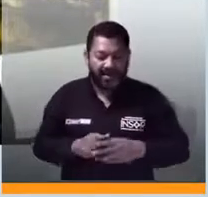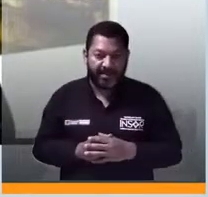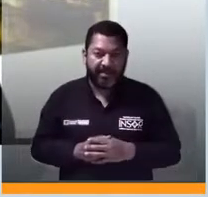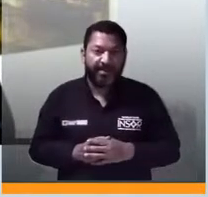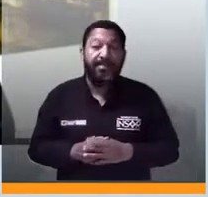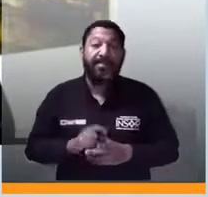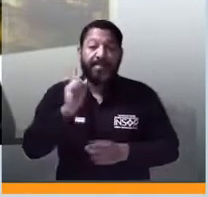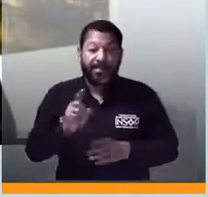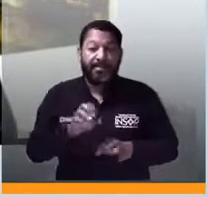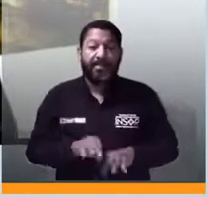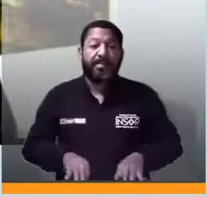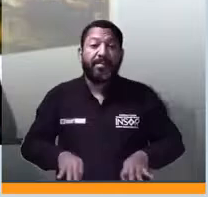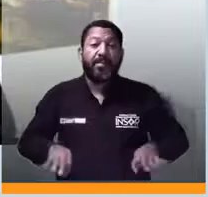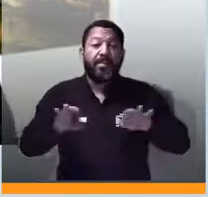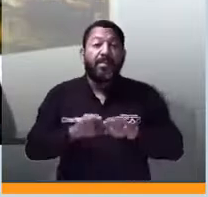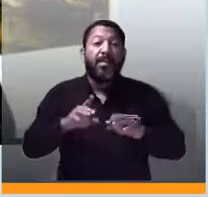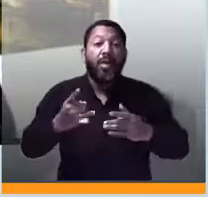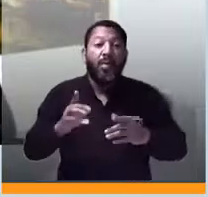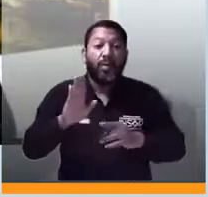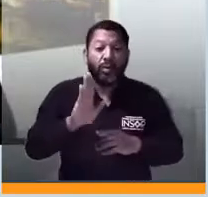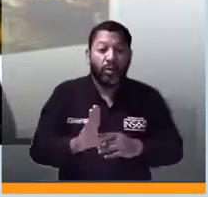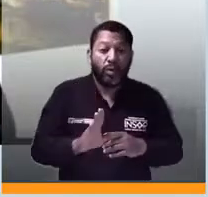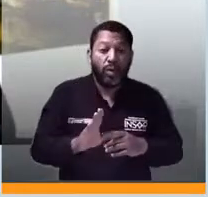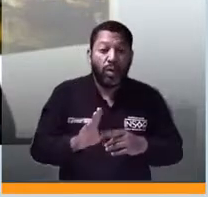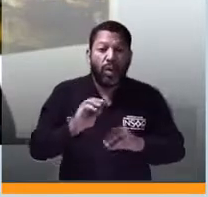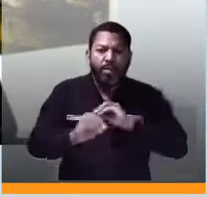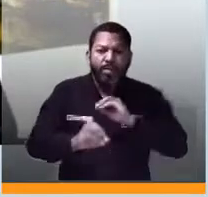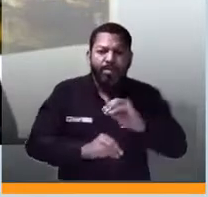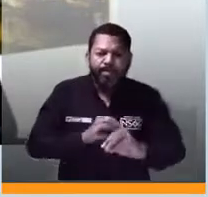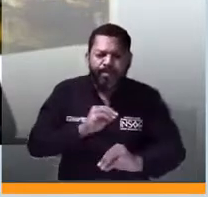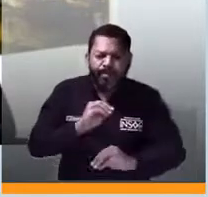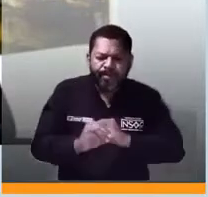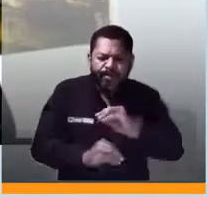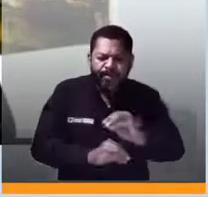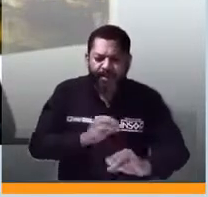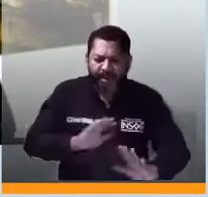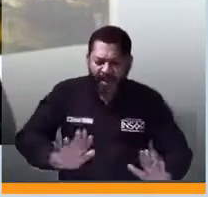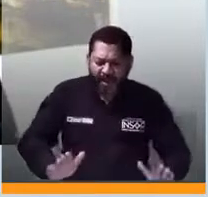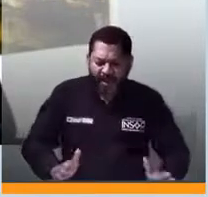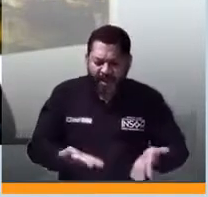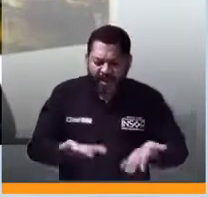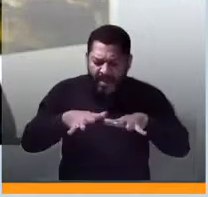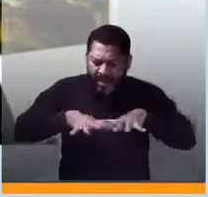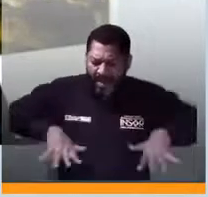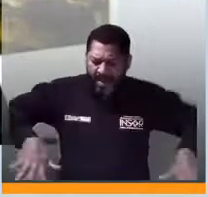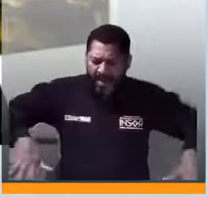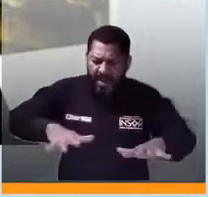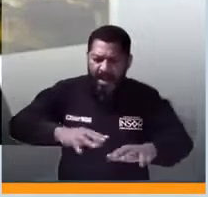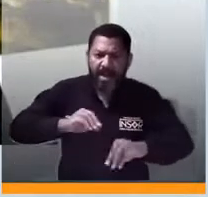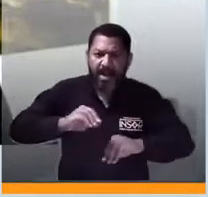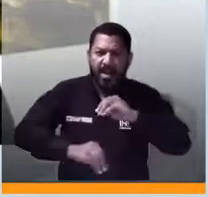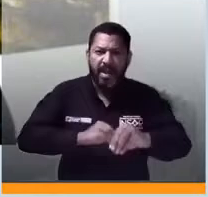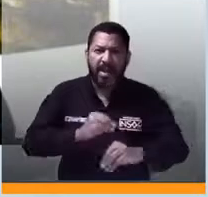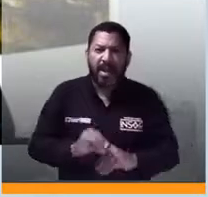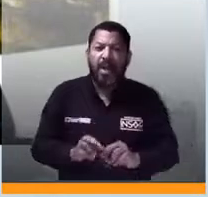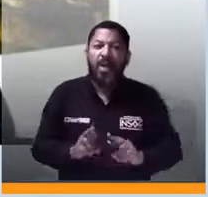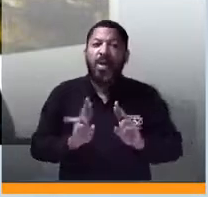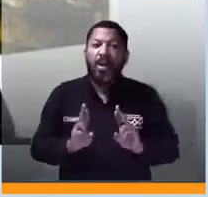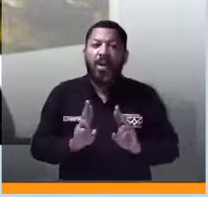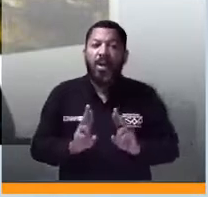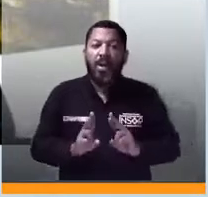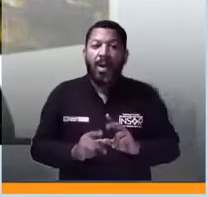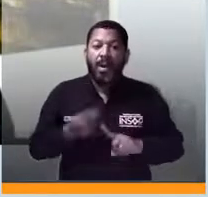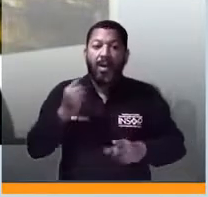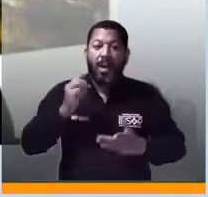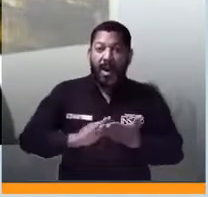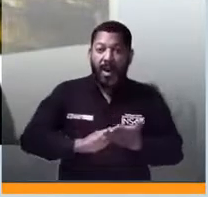como parte elemental para poder continuar construyendo este escenario que esperamos sea rápidamente